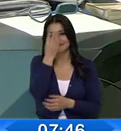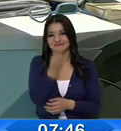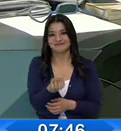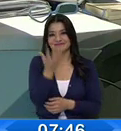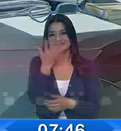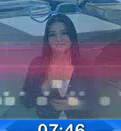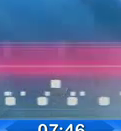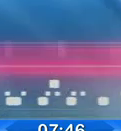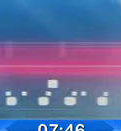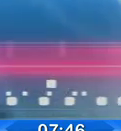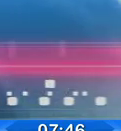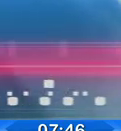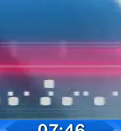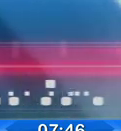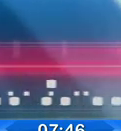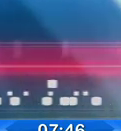día